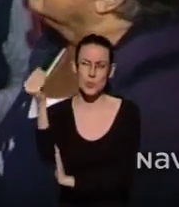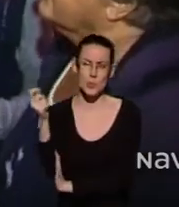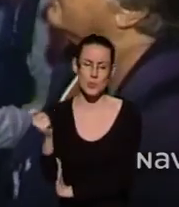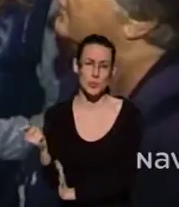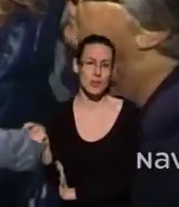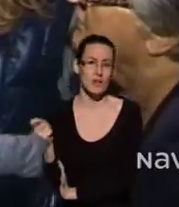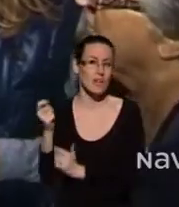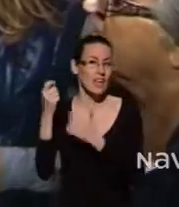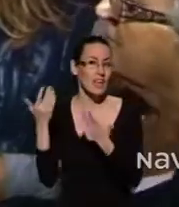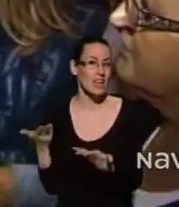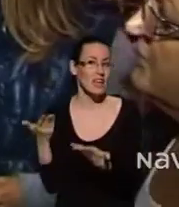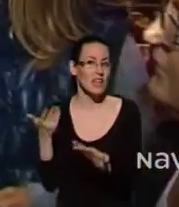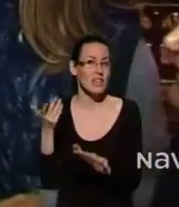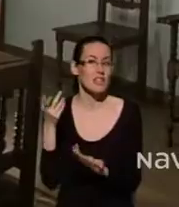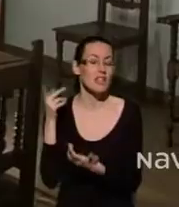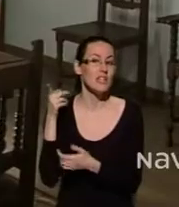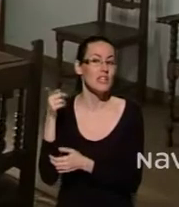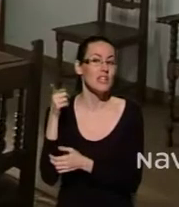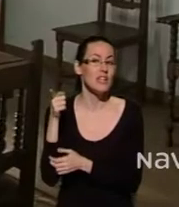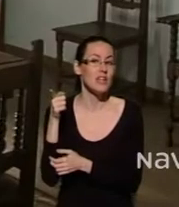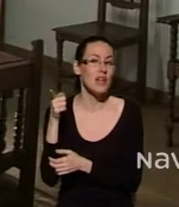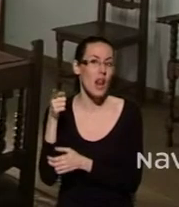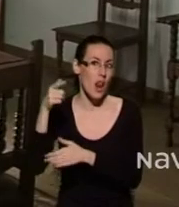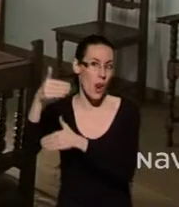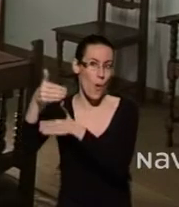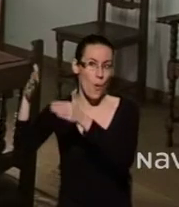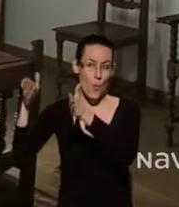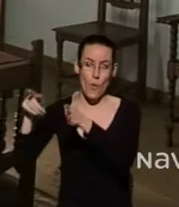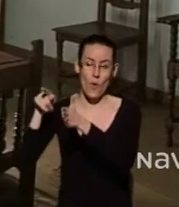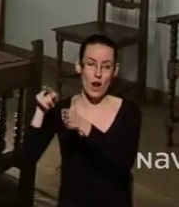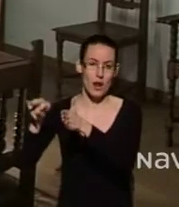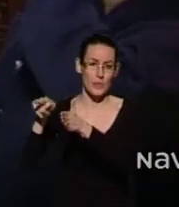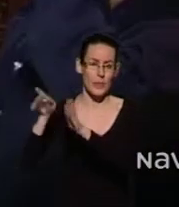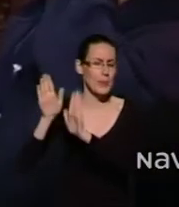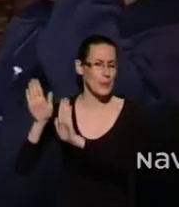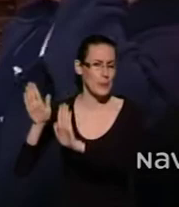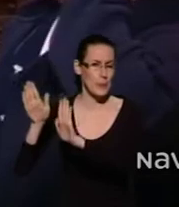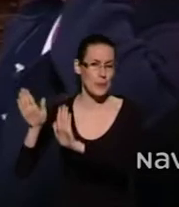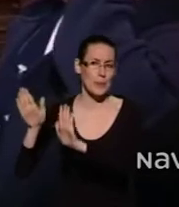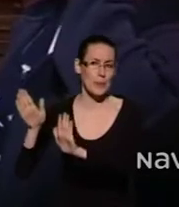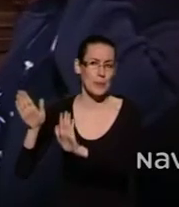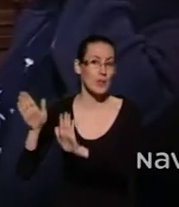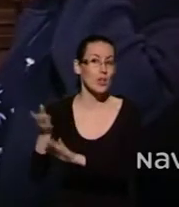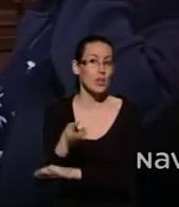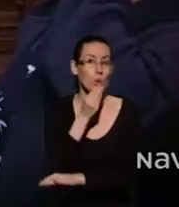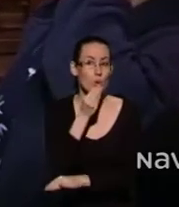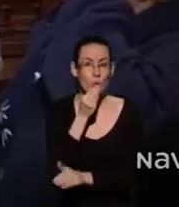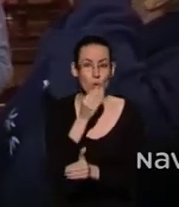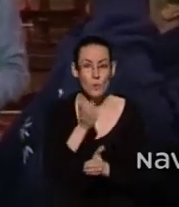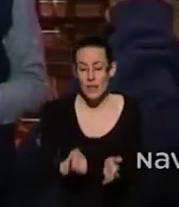se encerró en allí, lo que llamamos ahí la cambreta. El mendigo ese le metían la comida allí durante